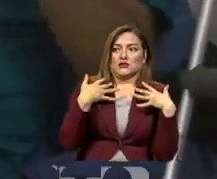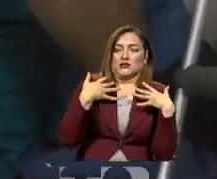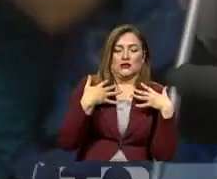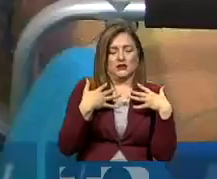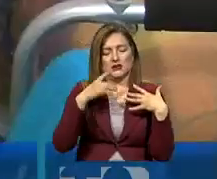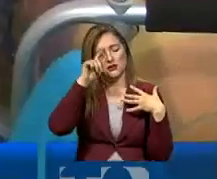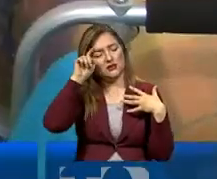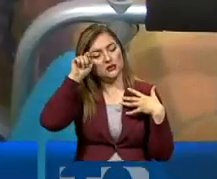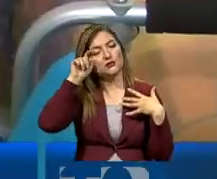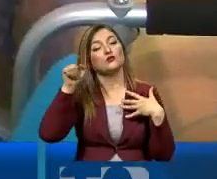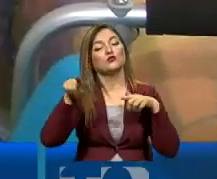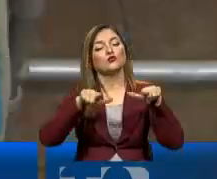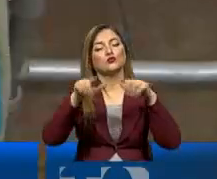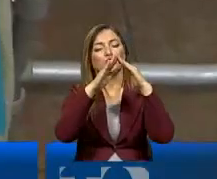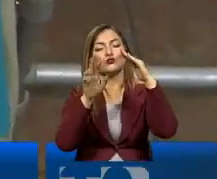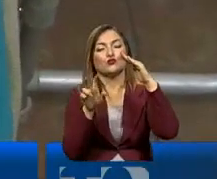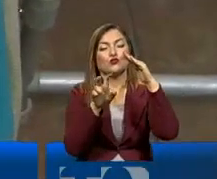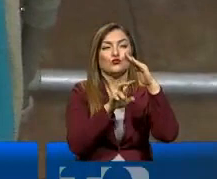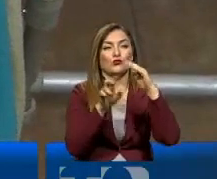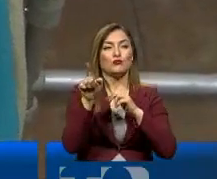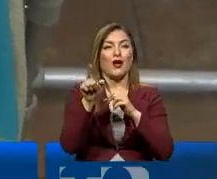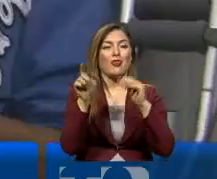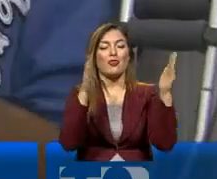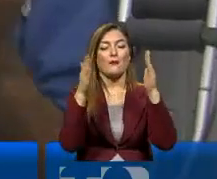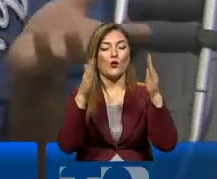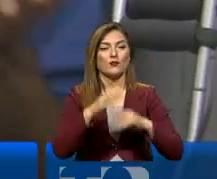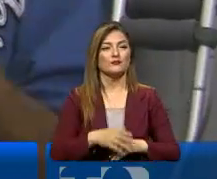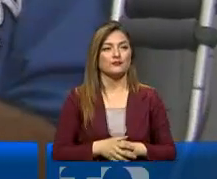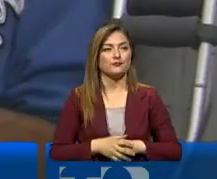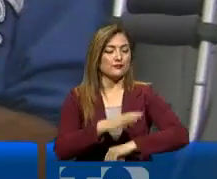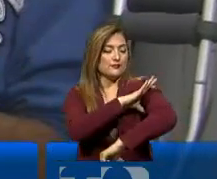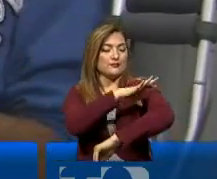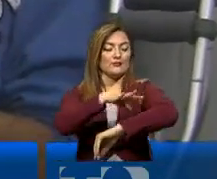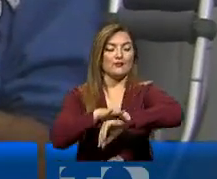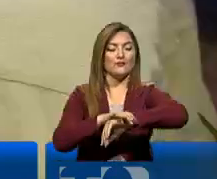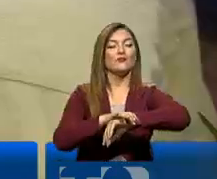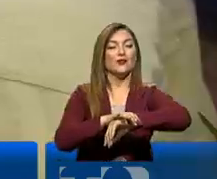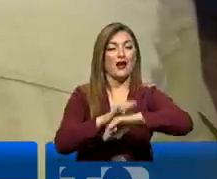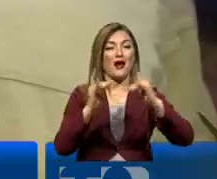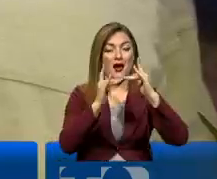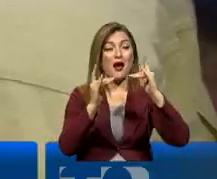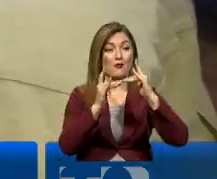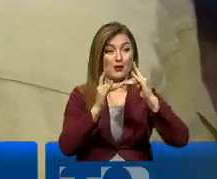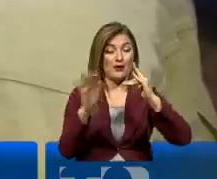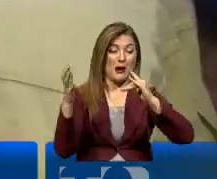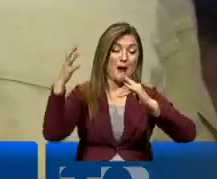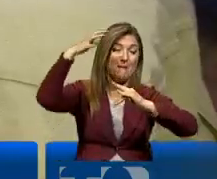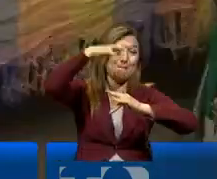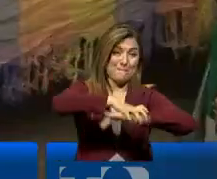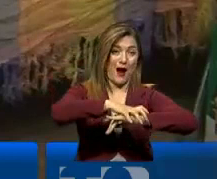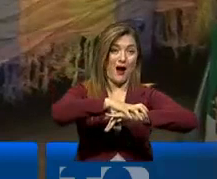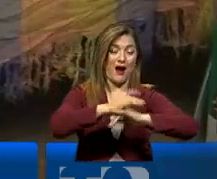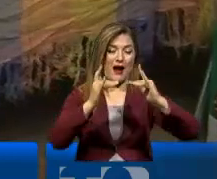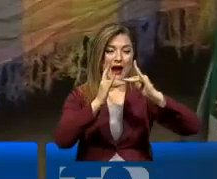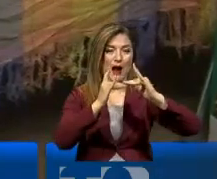juan de dios que se ha convertido en su hogar temporal estos días su pierna izquierda quedó atrapada en la cama cuando el lodo y los escombros entraron a